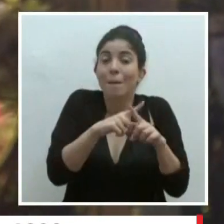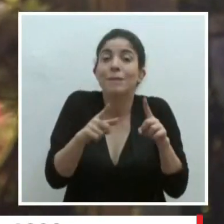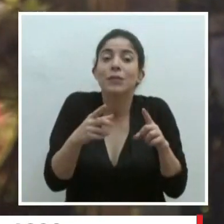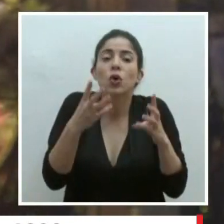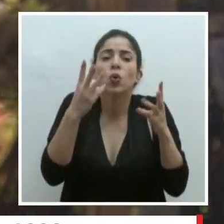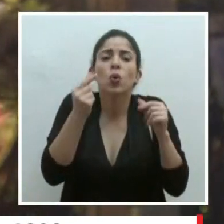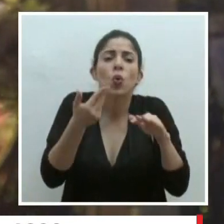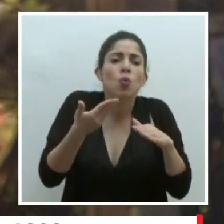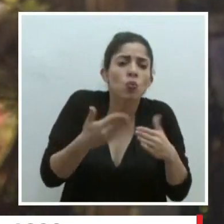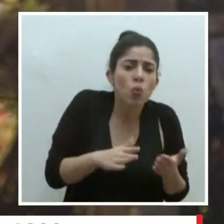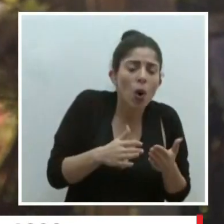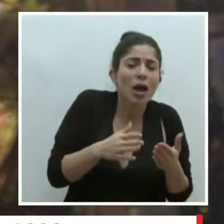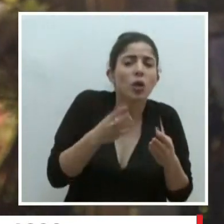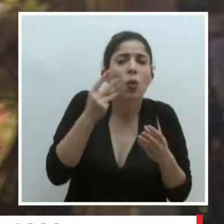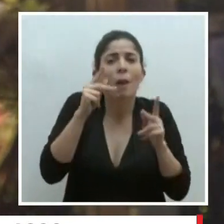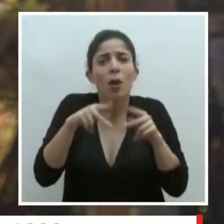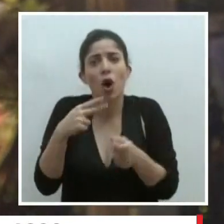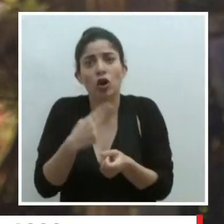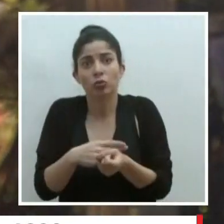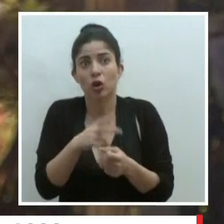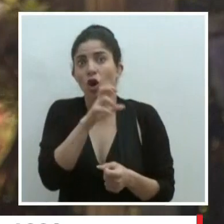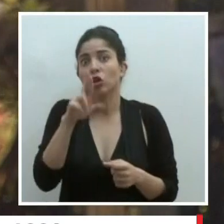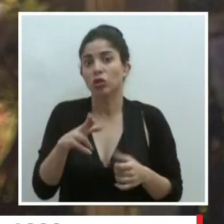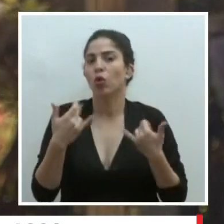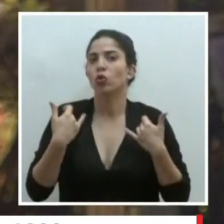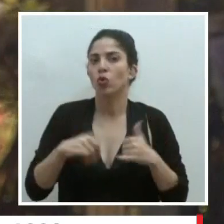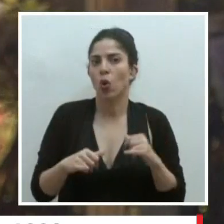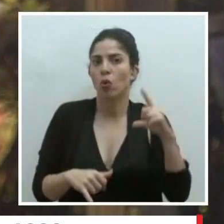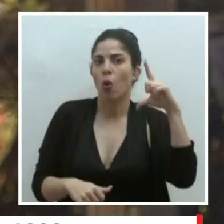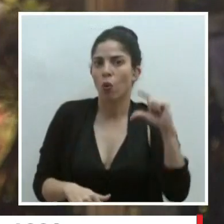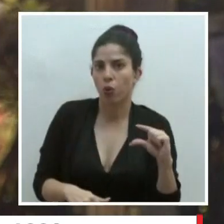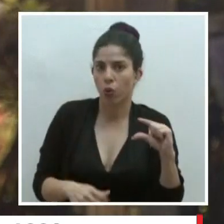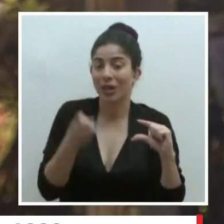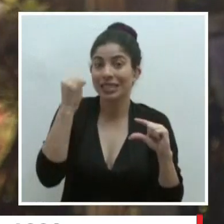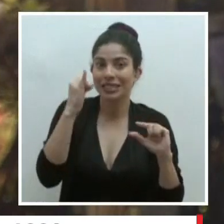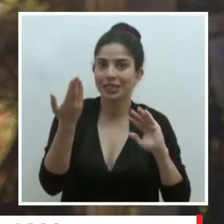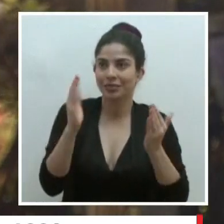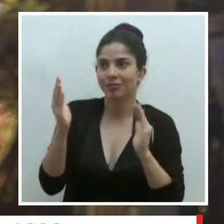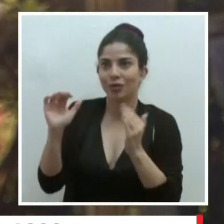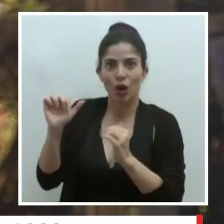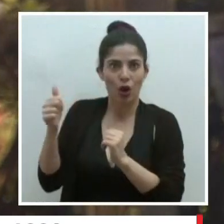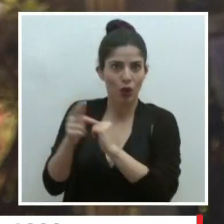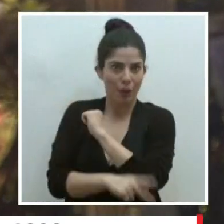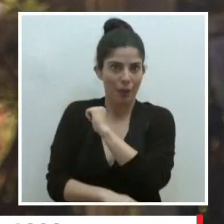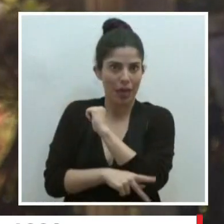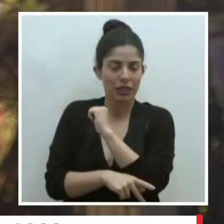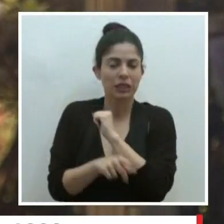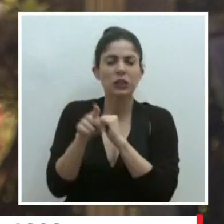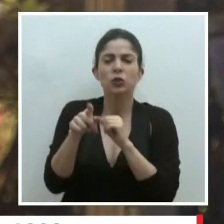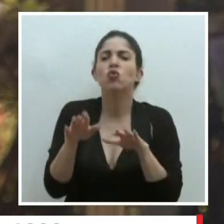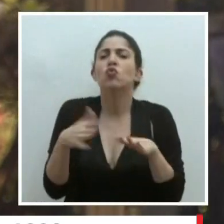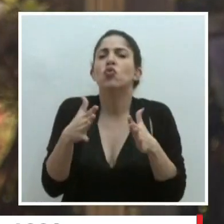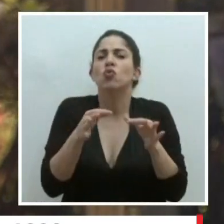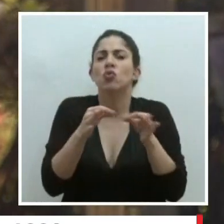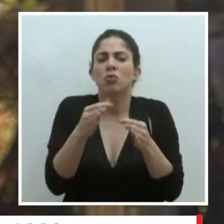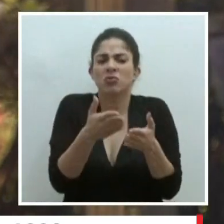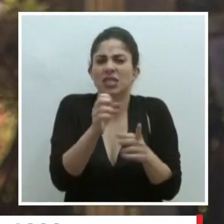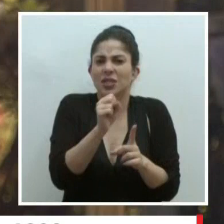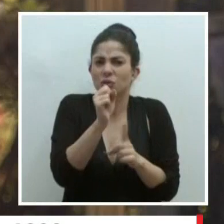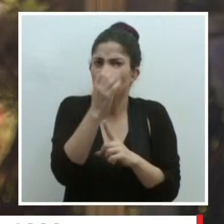de mortalidad y letalidad sigue siendo muy baja en el país, en comparación sobre todo con otras naciones. ¿Qué explicación, al menos preliminar, le dan ustedes a esta